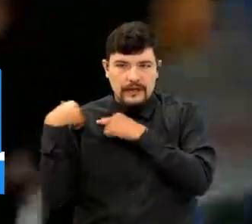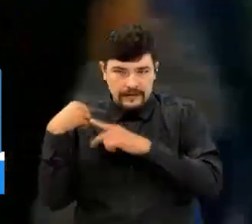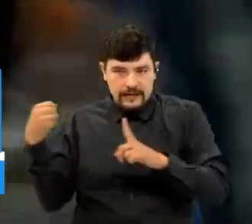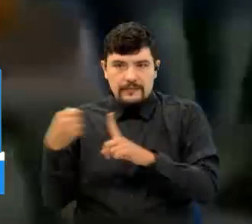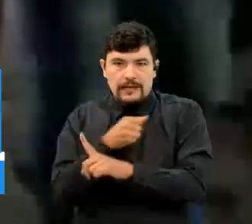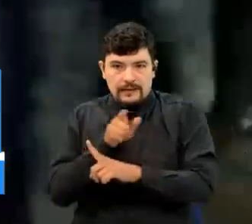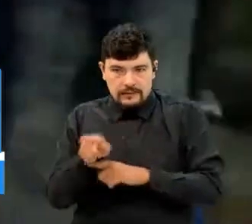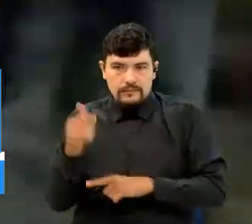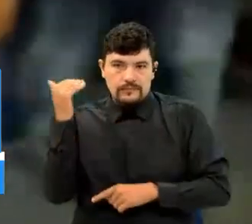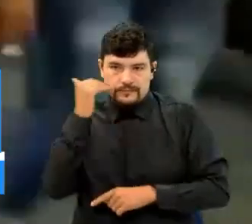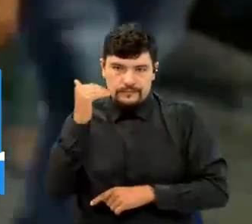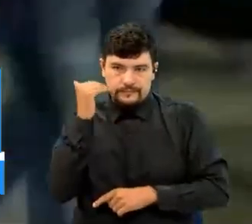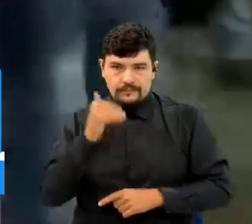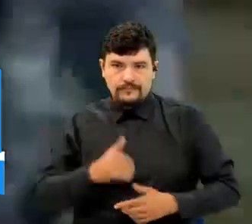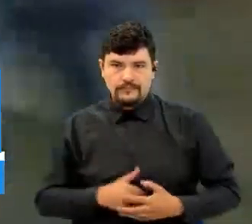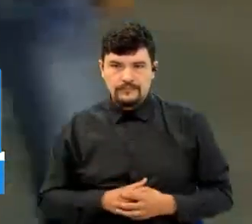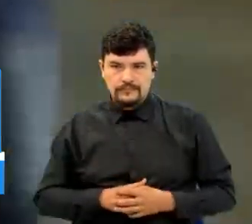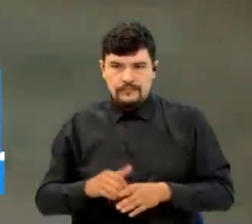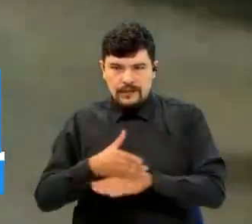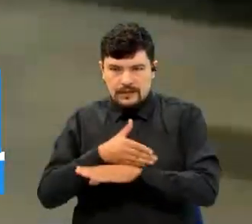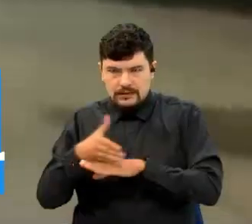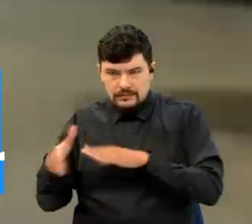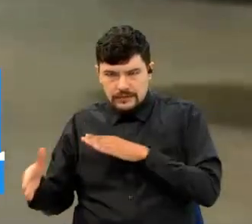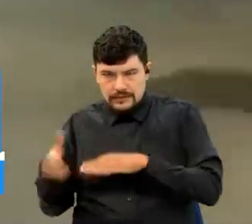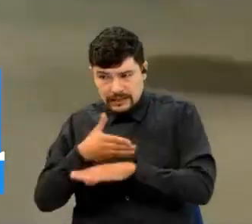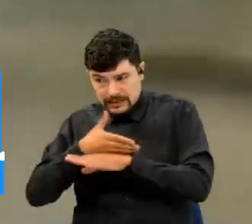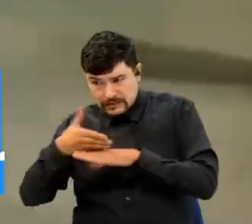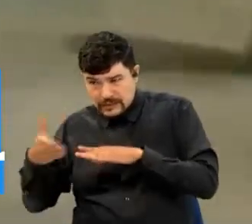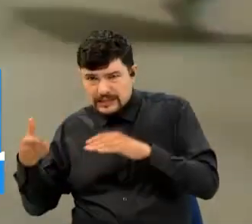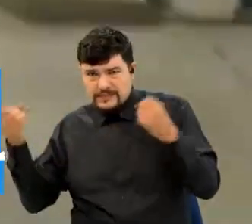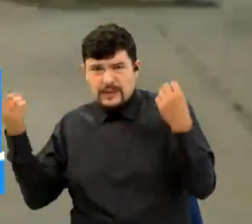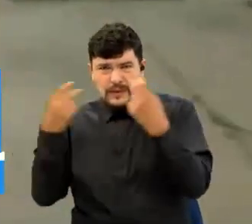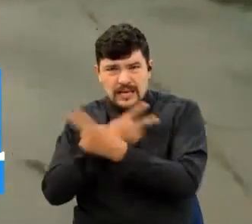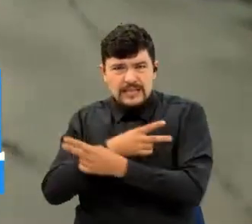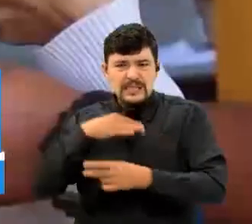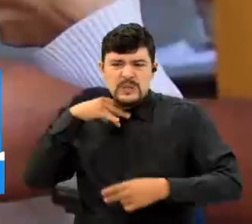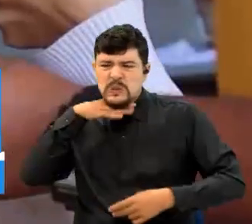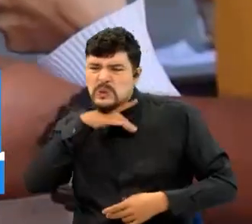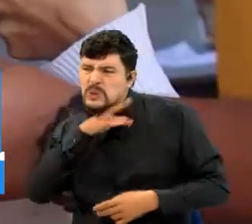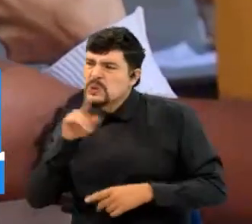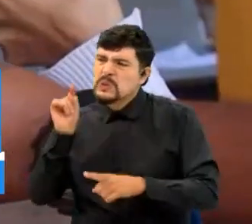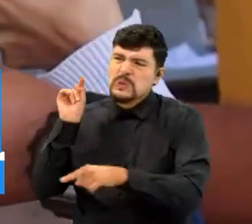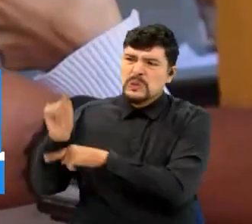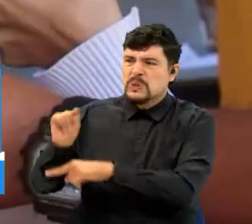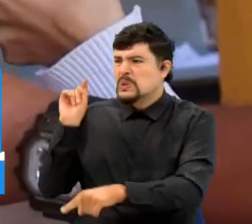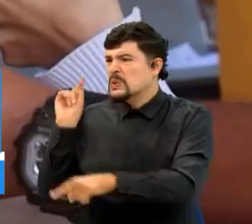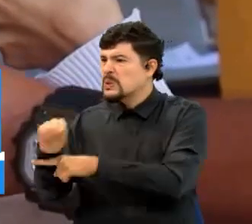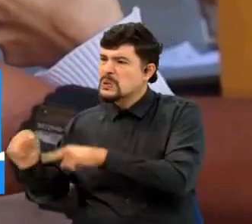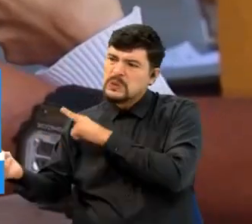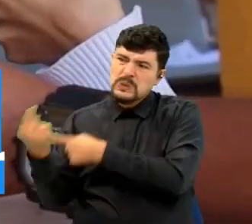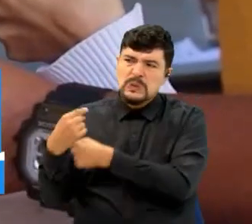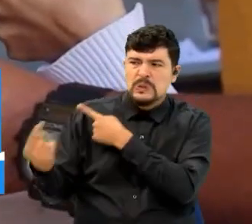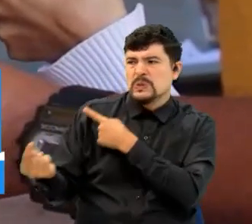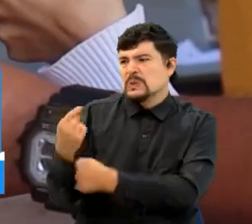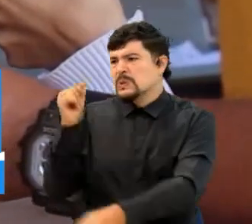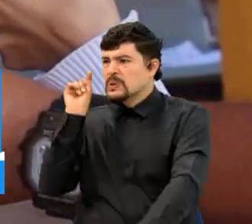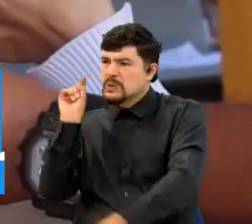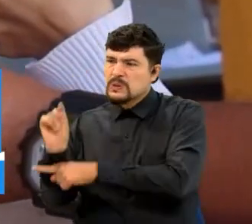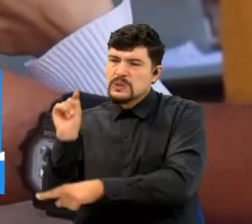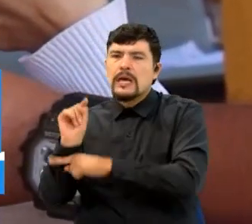hecho. Donde después de agredirse de manera verbal y con palabras soeces, trasciende esta discusión